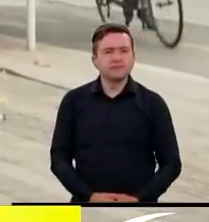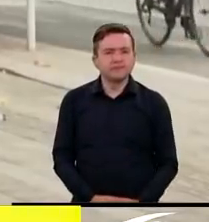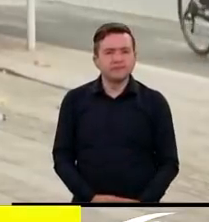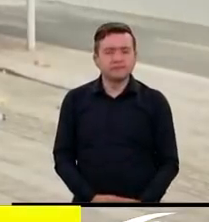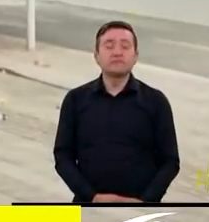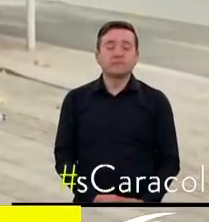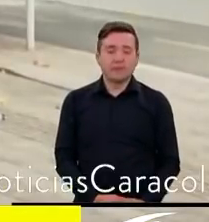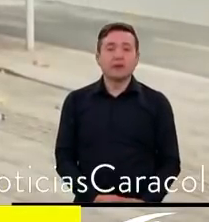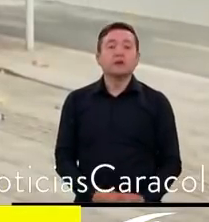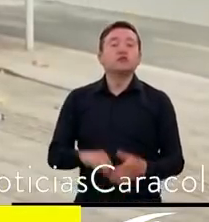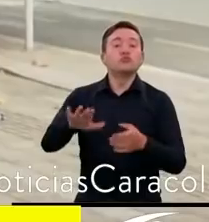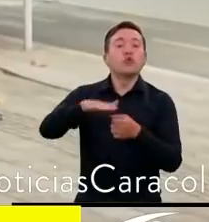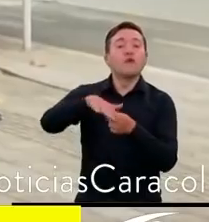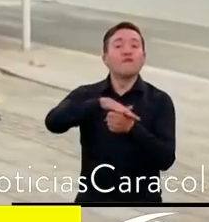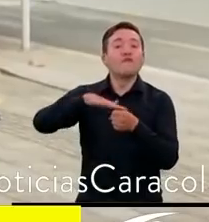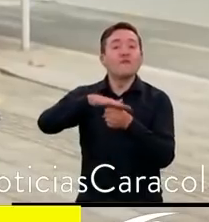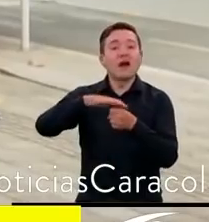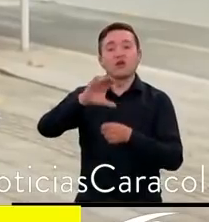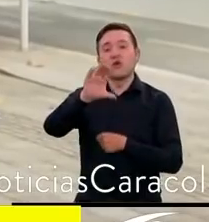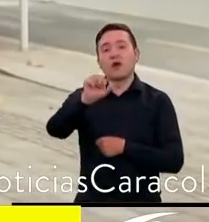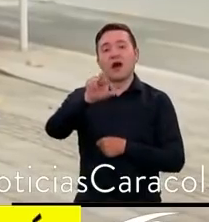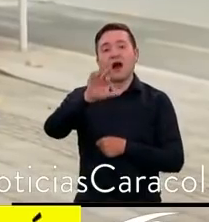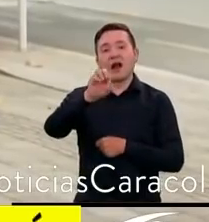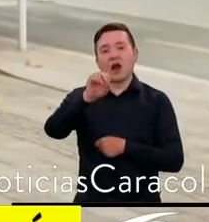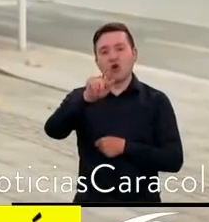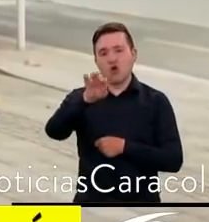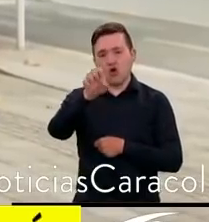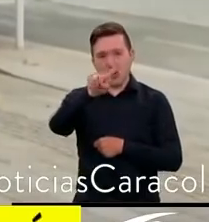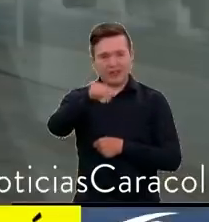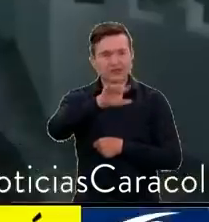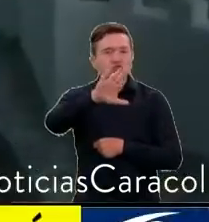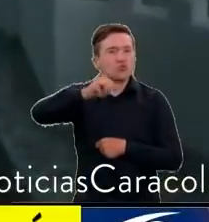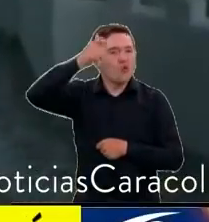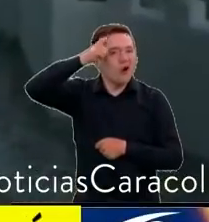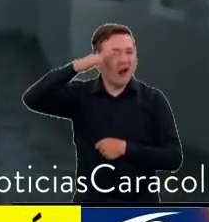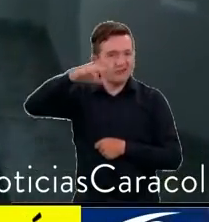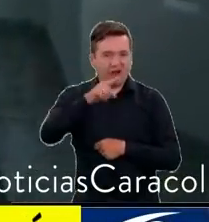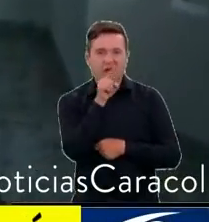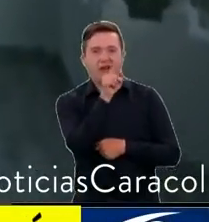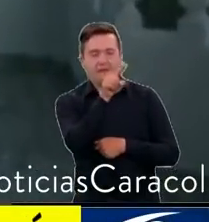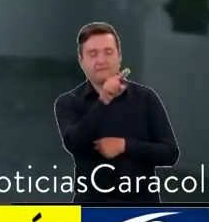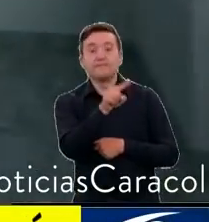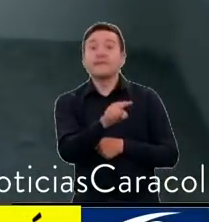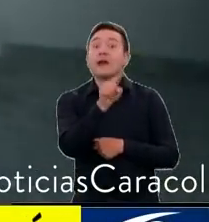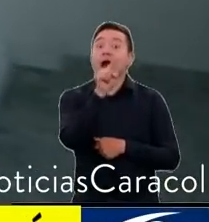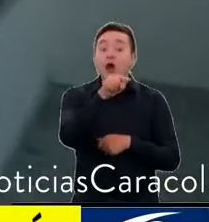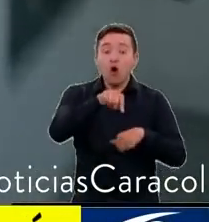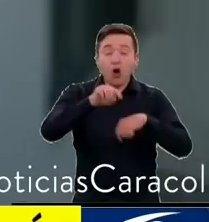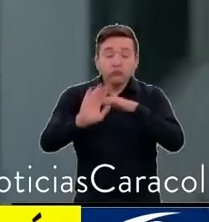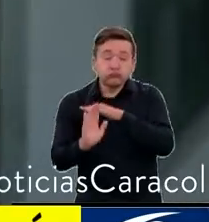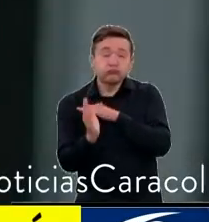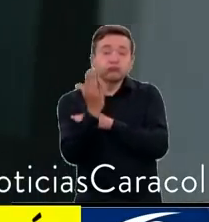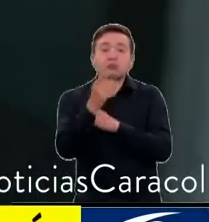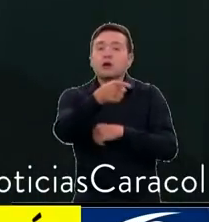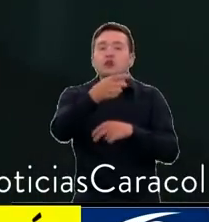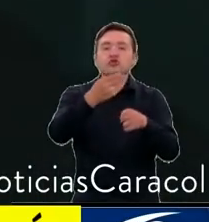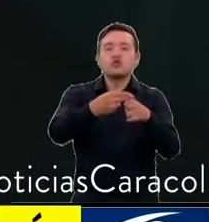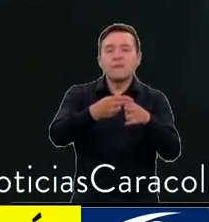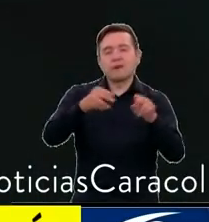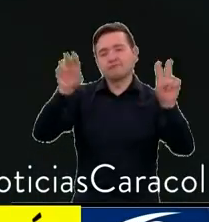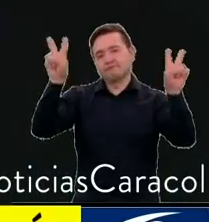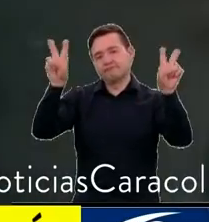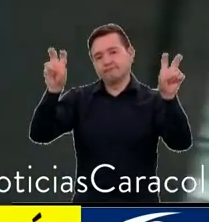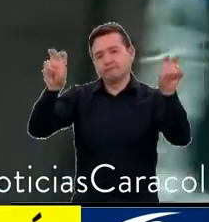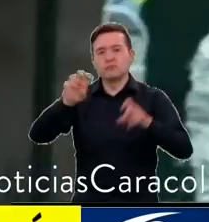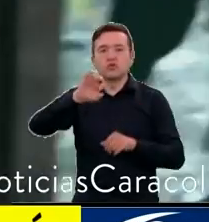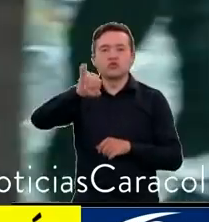Juanita, en el barrio Caracoles de la ciudad de Cartagena fue capturado esta madrugada alias Justin, señalado por las